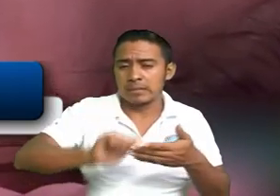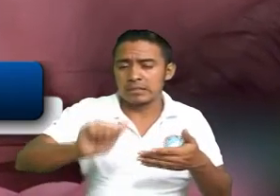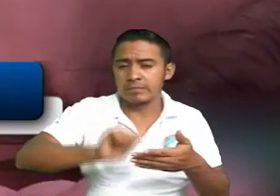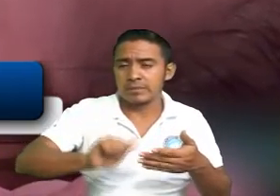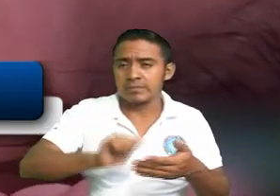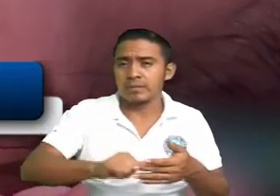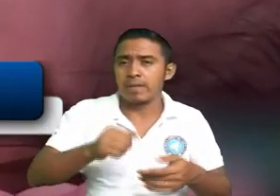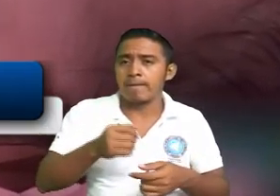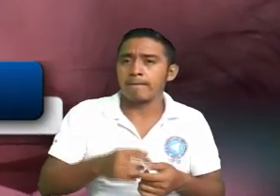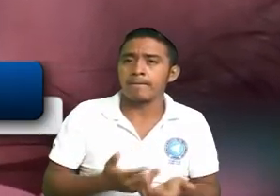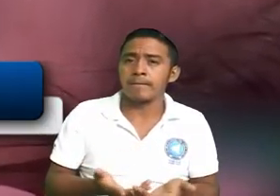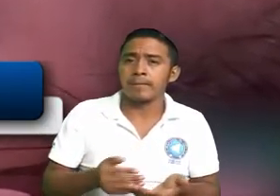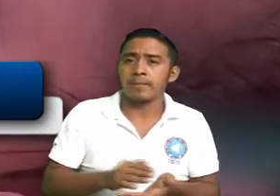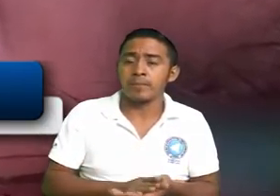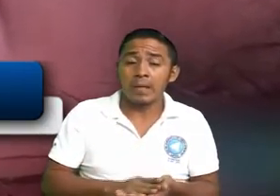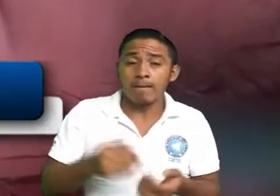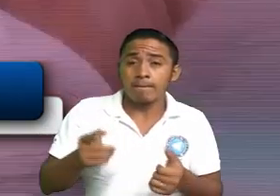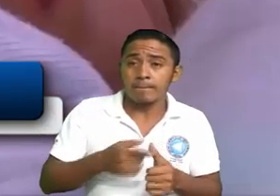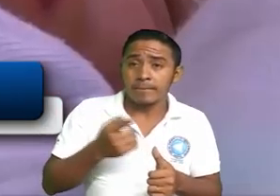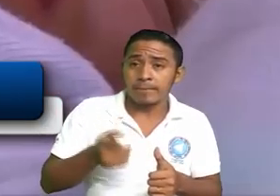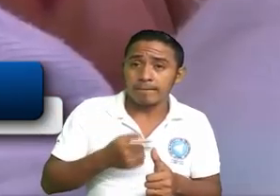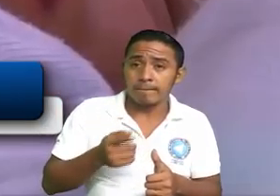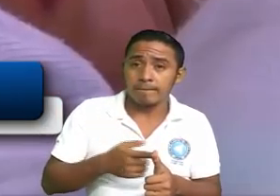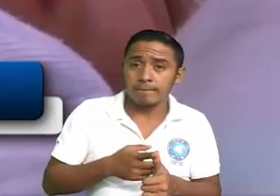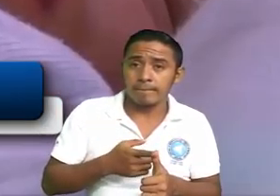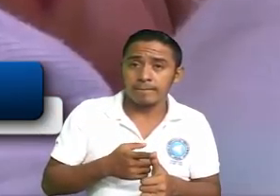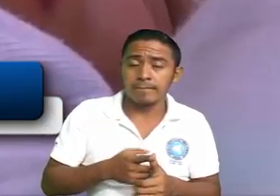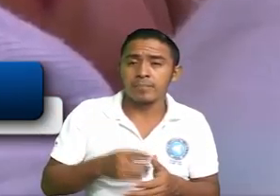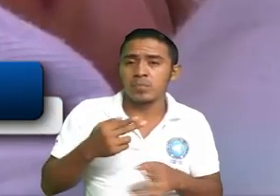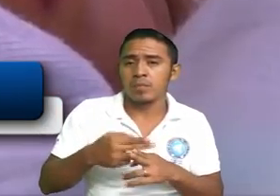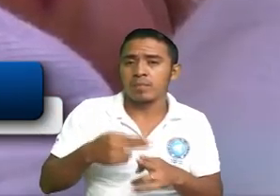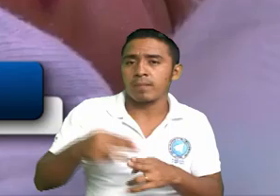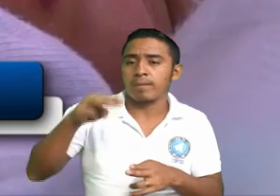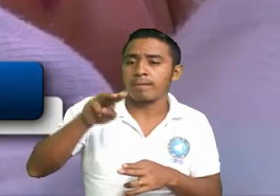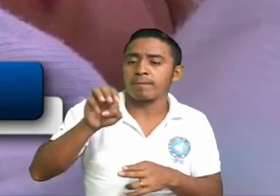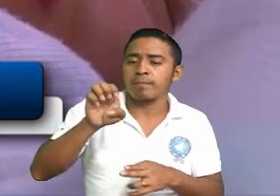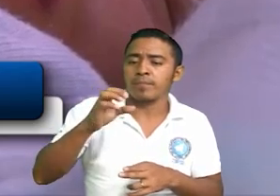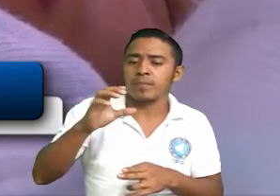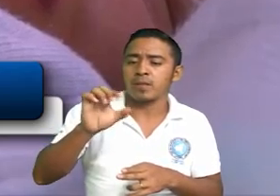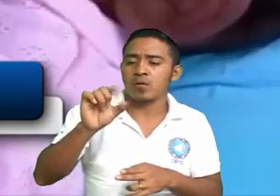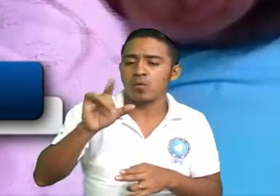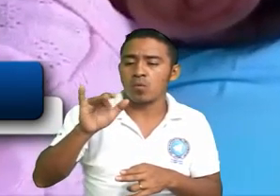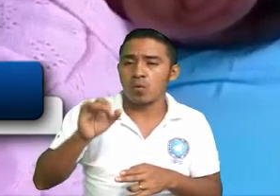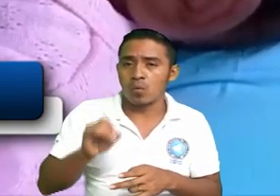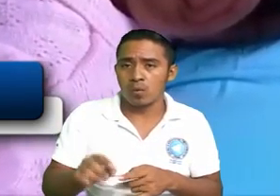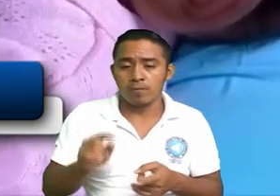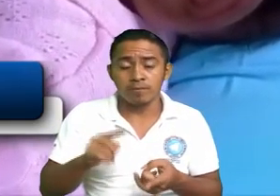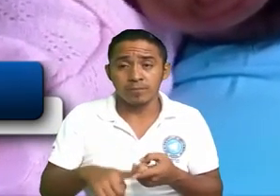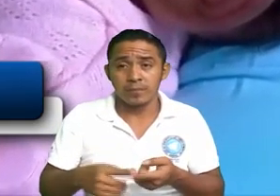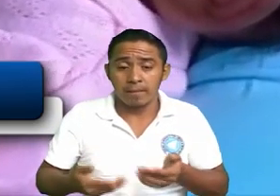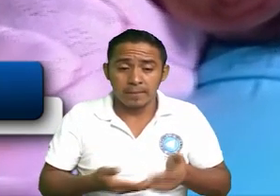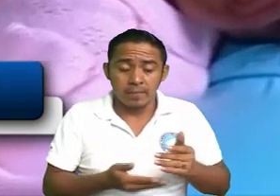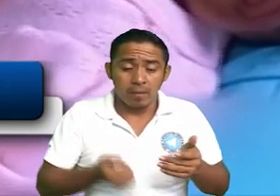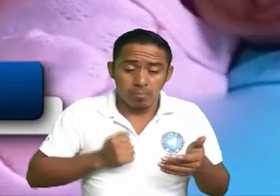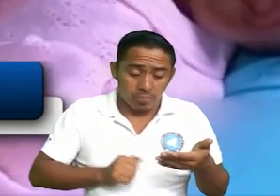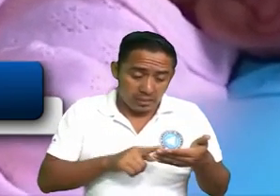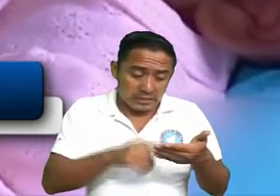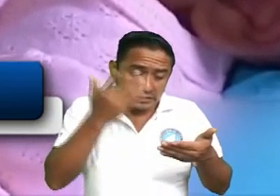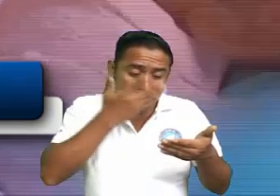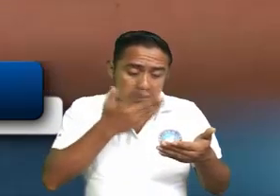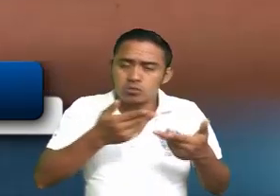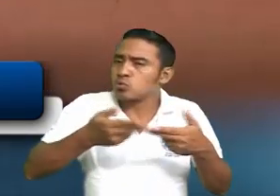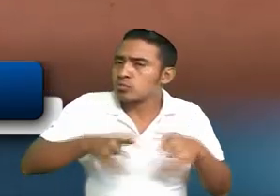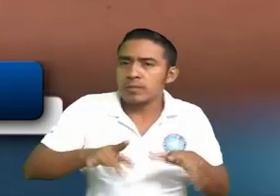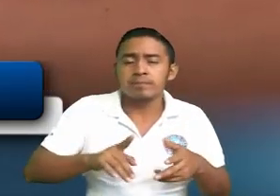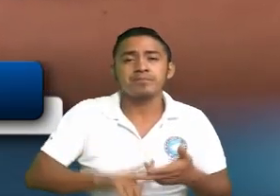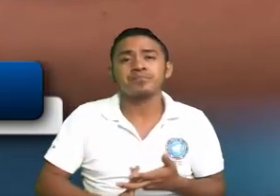importante reconocer? La consistencia del popó. Eso. ¿El color? El color es un amarillento. Después de los 7 días